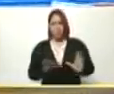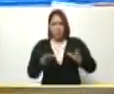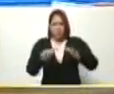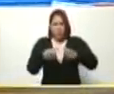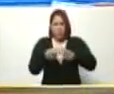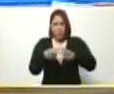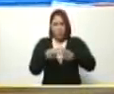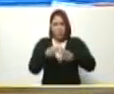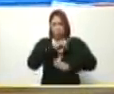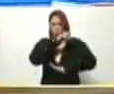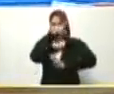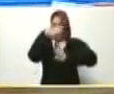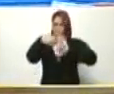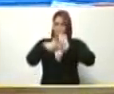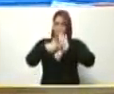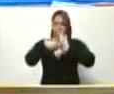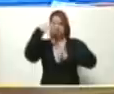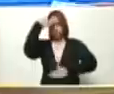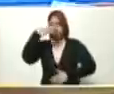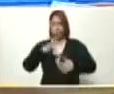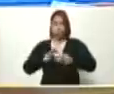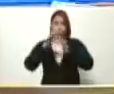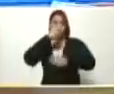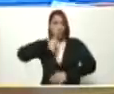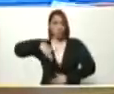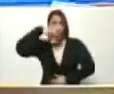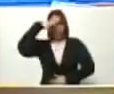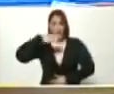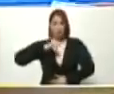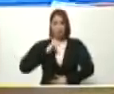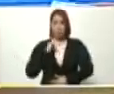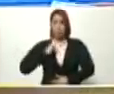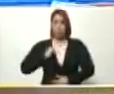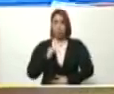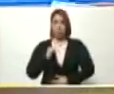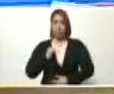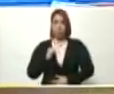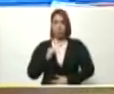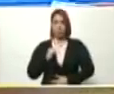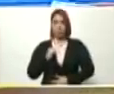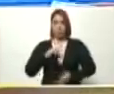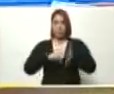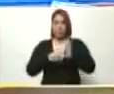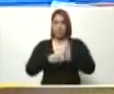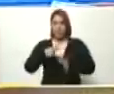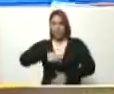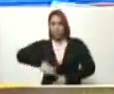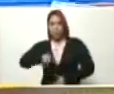poder militar de la Unión Cívico Militar Policial, quiere decir de la nación.